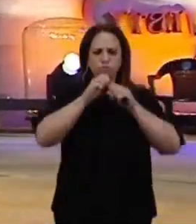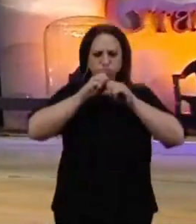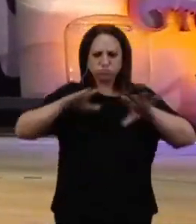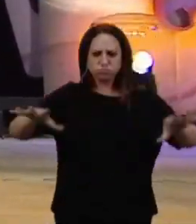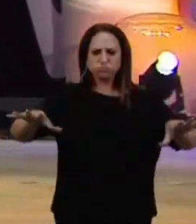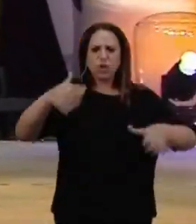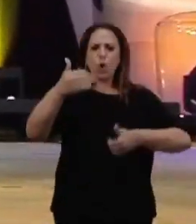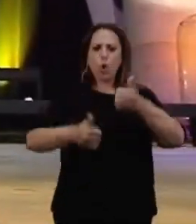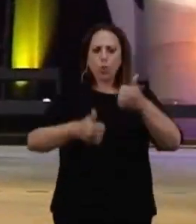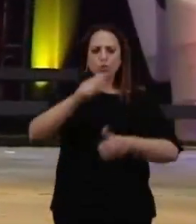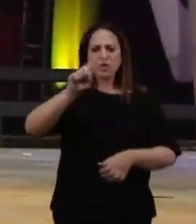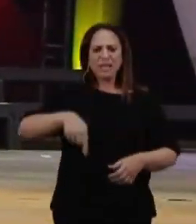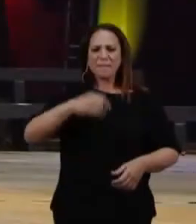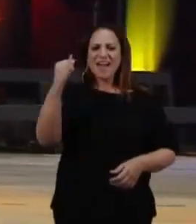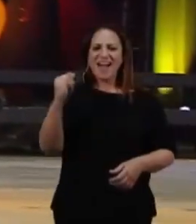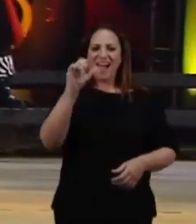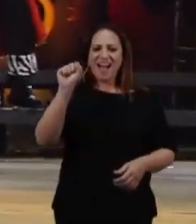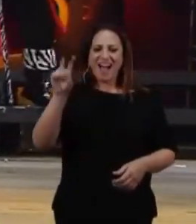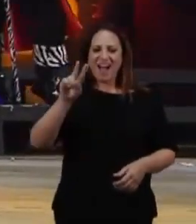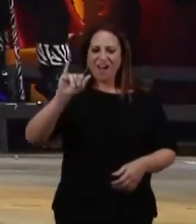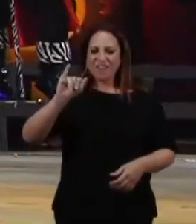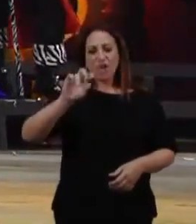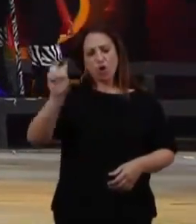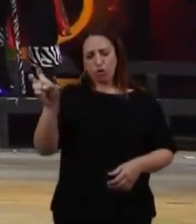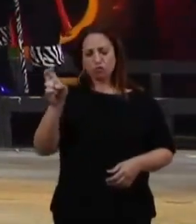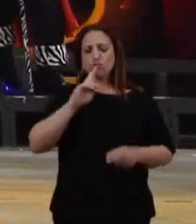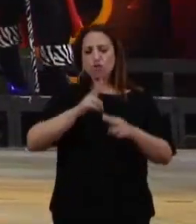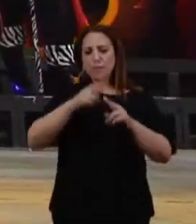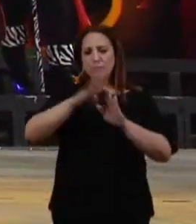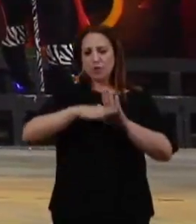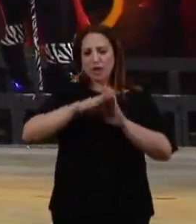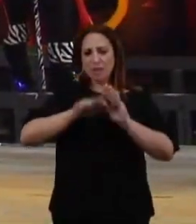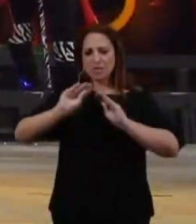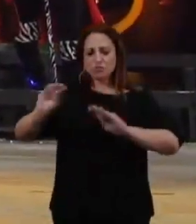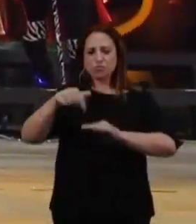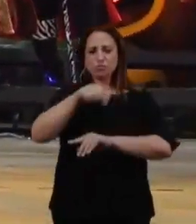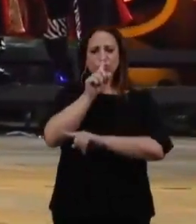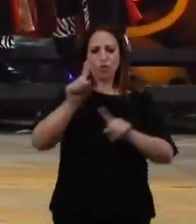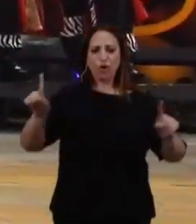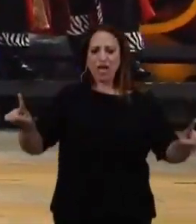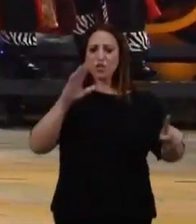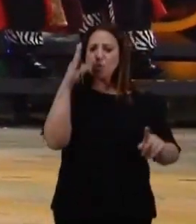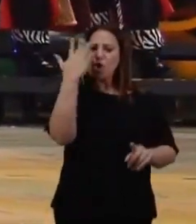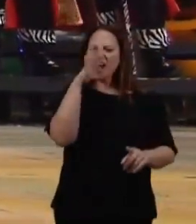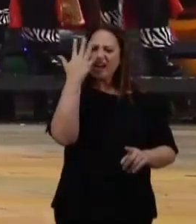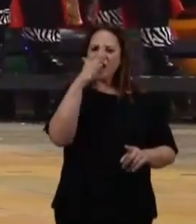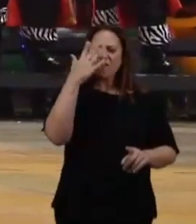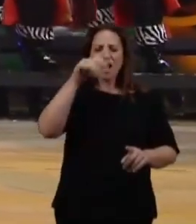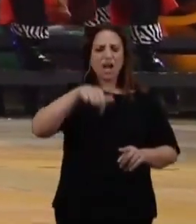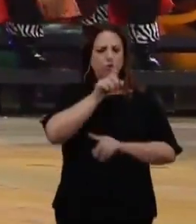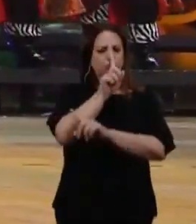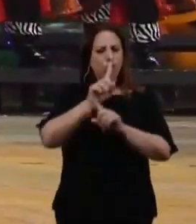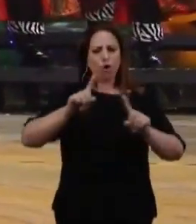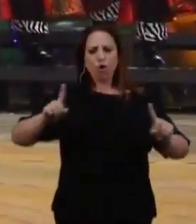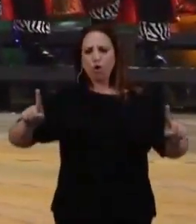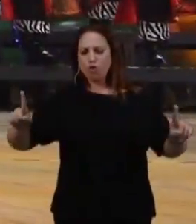entre otros, Javi, con su programa, dando cobertura a todo el mundo del carnaval durante todo el año, porque el carnaval se trabaja todo el año. El aplauso para ellos, para los